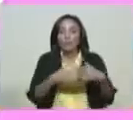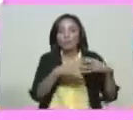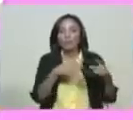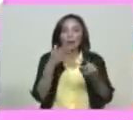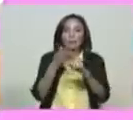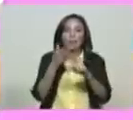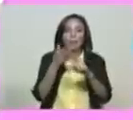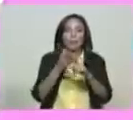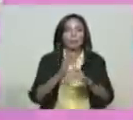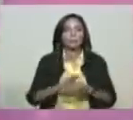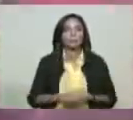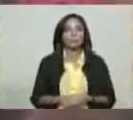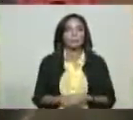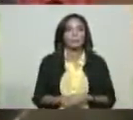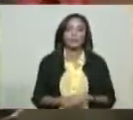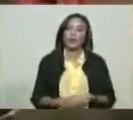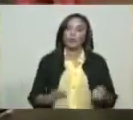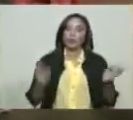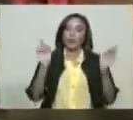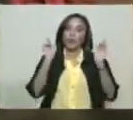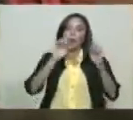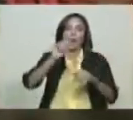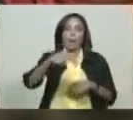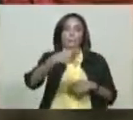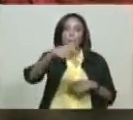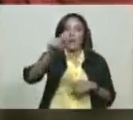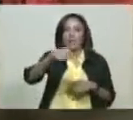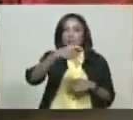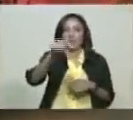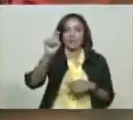A menos que hubiera una varita mágica.